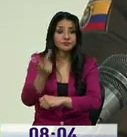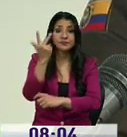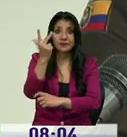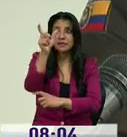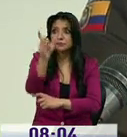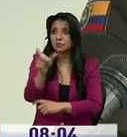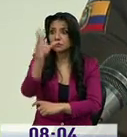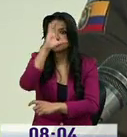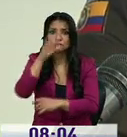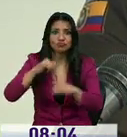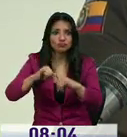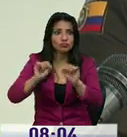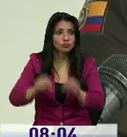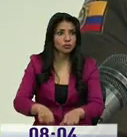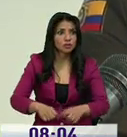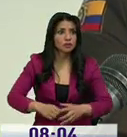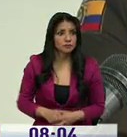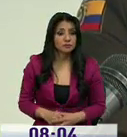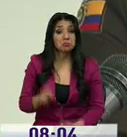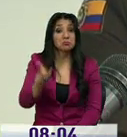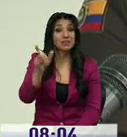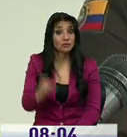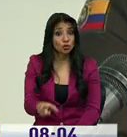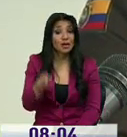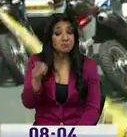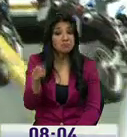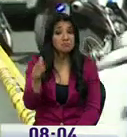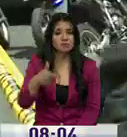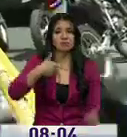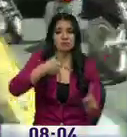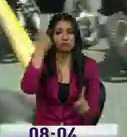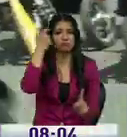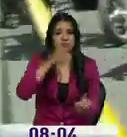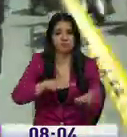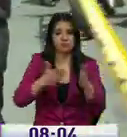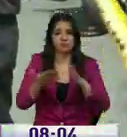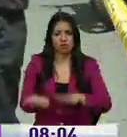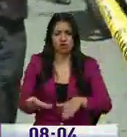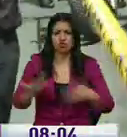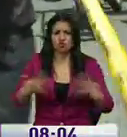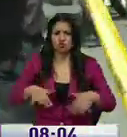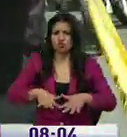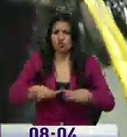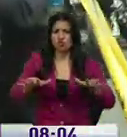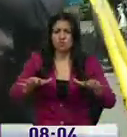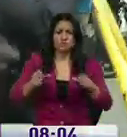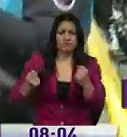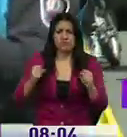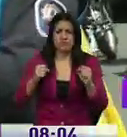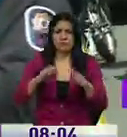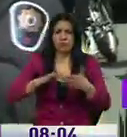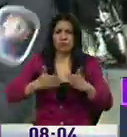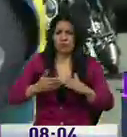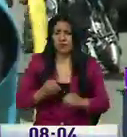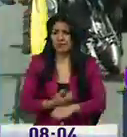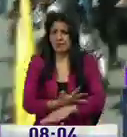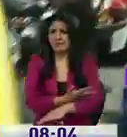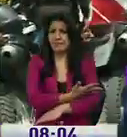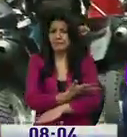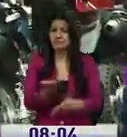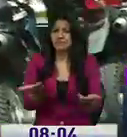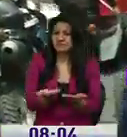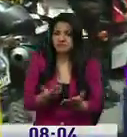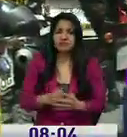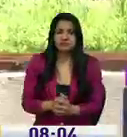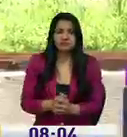porque a nuestro parecer es la persona que realizó el disparo. El hecho causó conmoción en la comunidad. El robo con muerte se registró